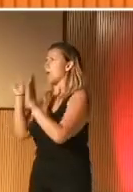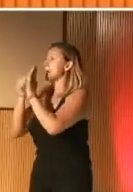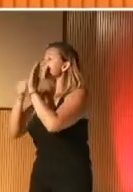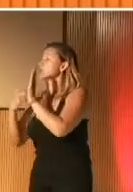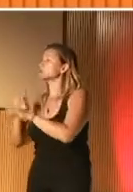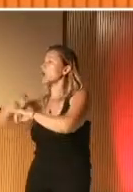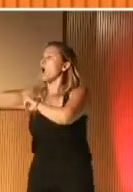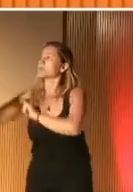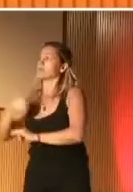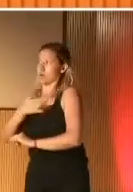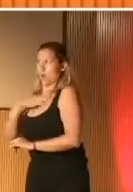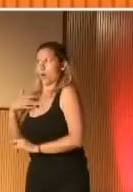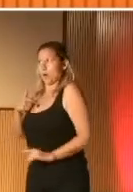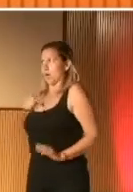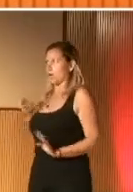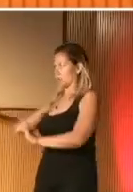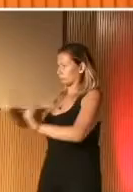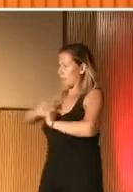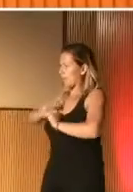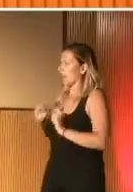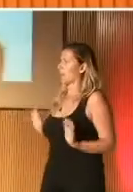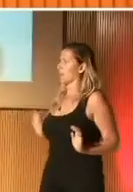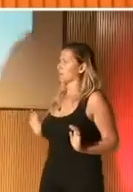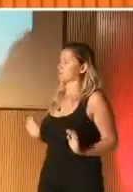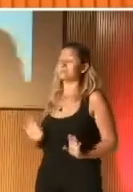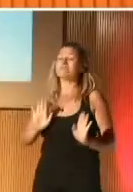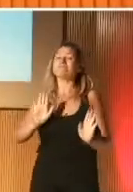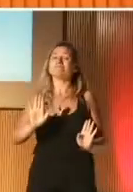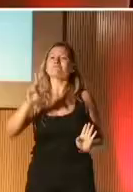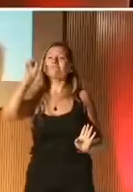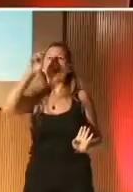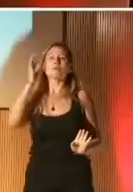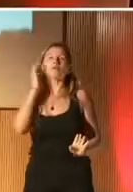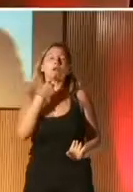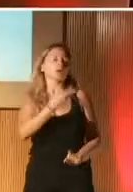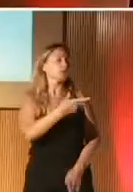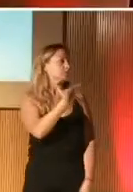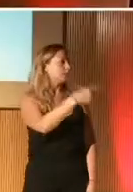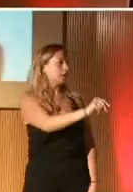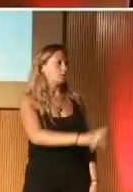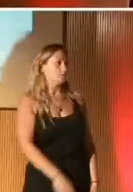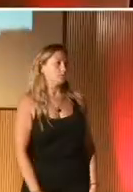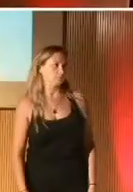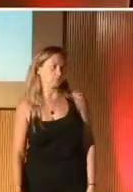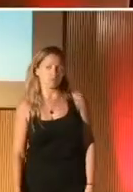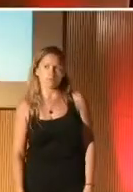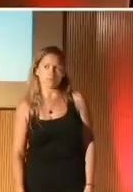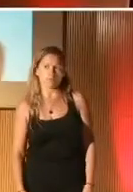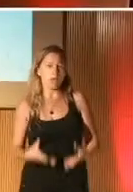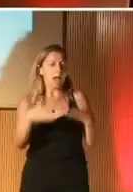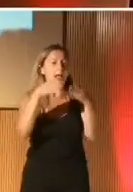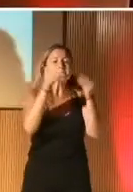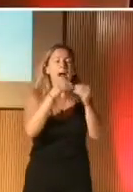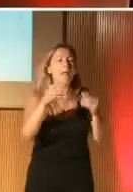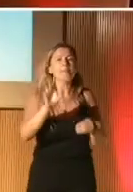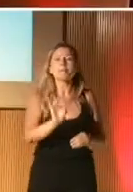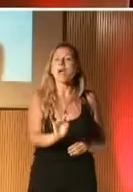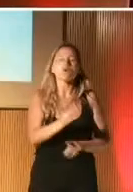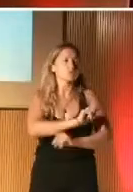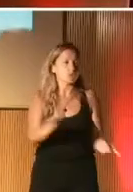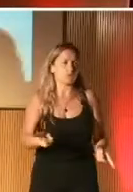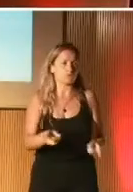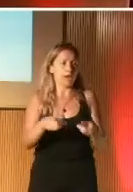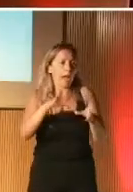que le habían dicho que hiciera. Pero la profesora le dijo que no, que pan de oro no valía, que ella había dicho papel y con papel tenía que ser. Así